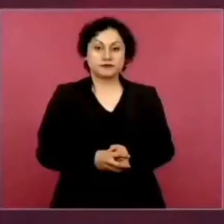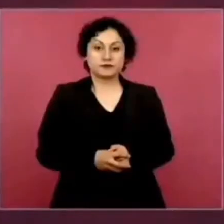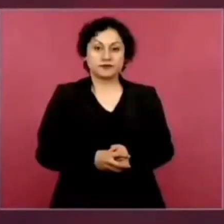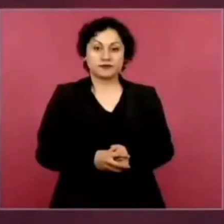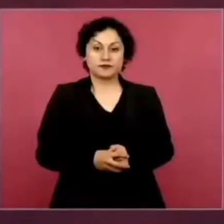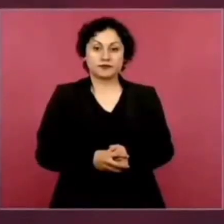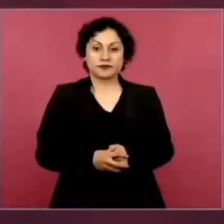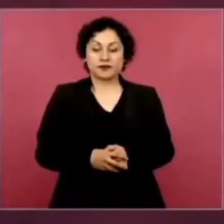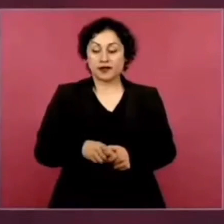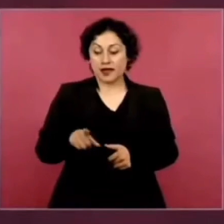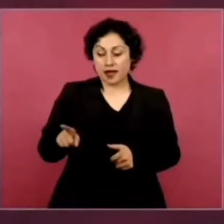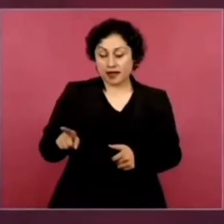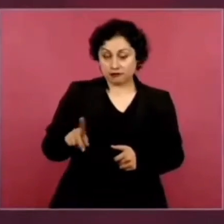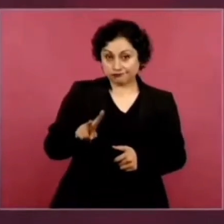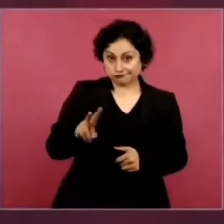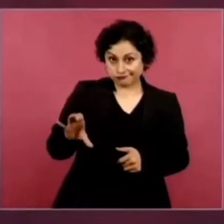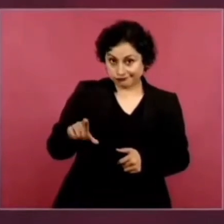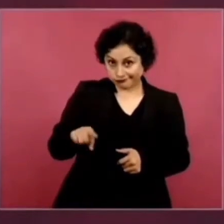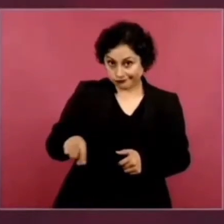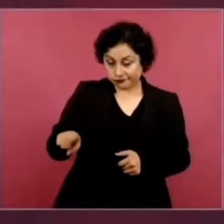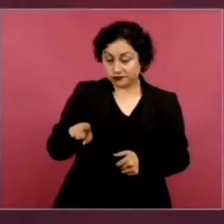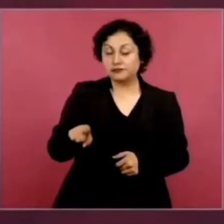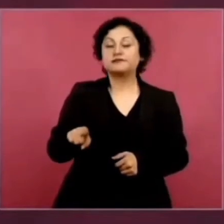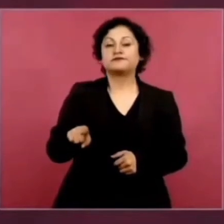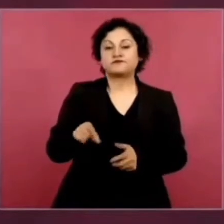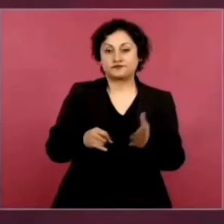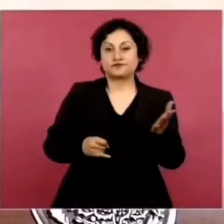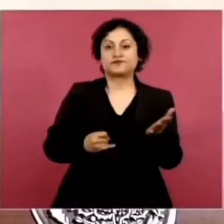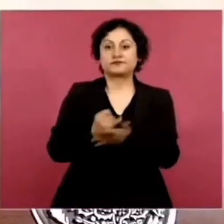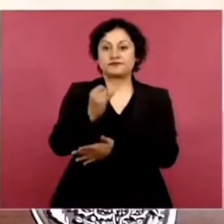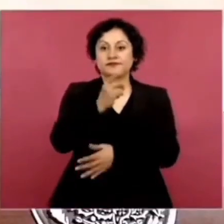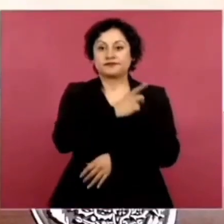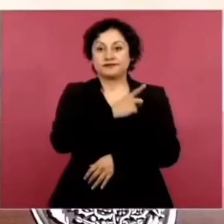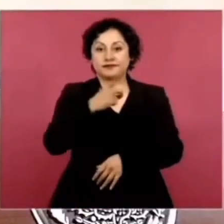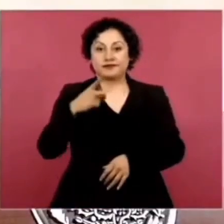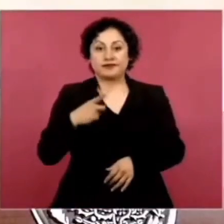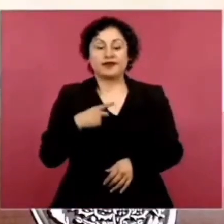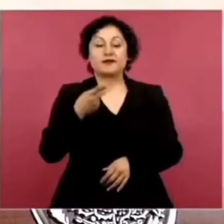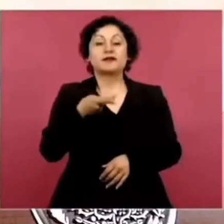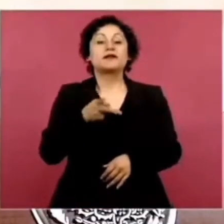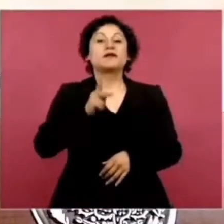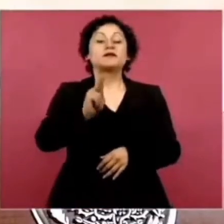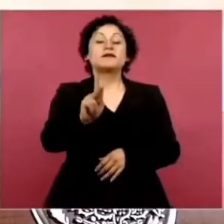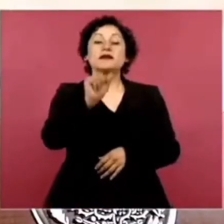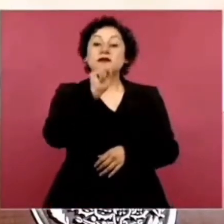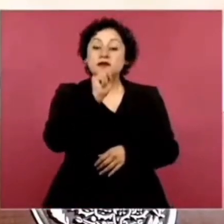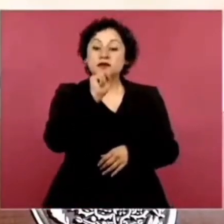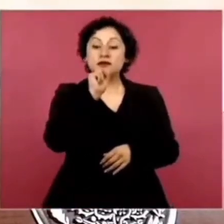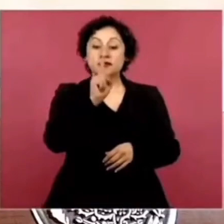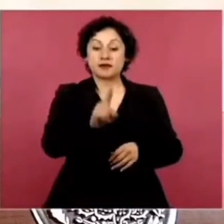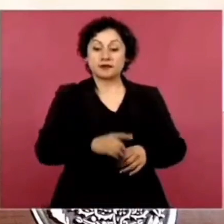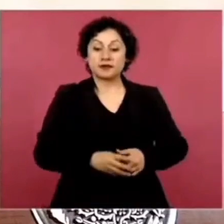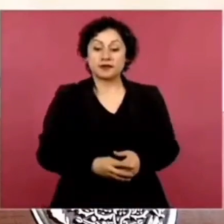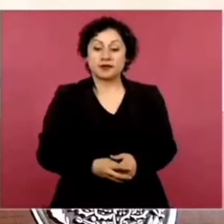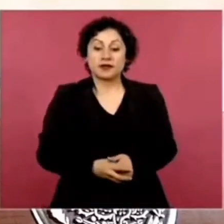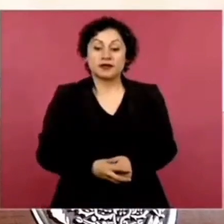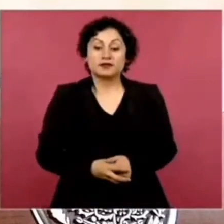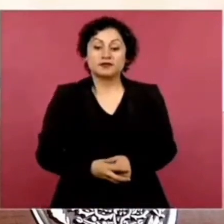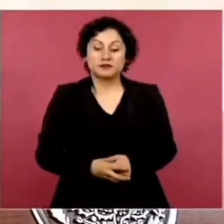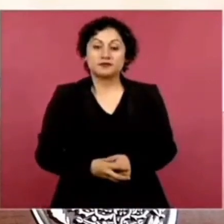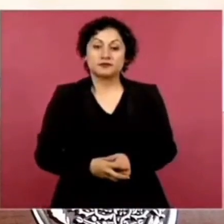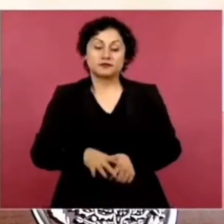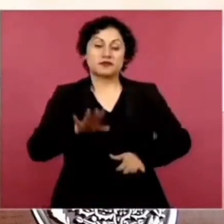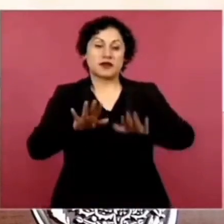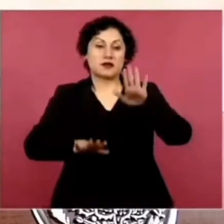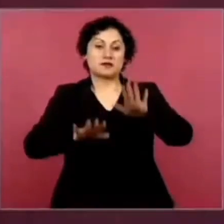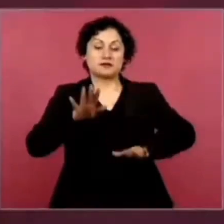decidir, y además lo hace por convicción, pero también por la presión del villismo y del